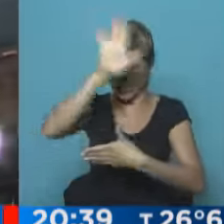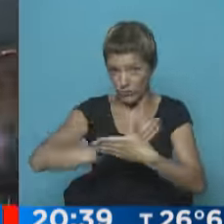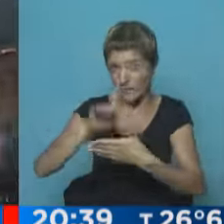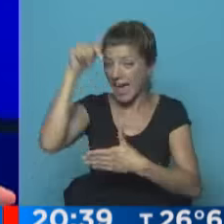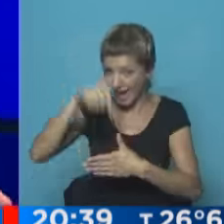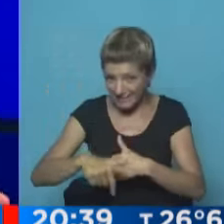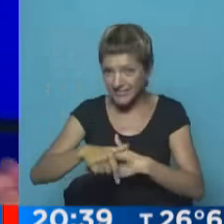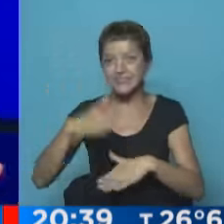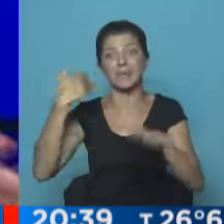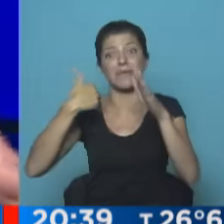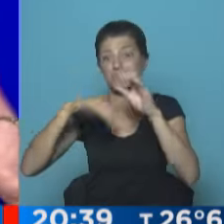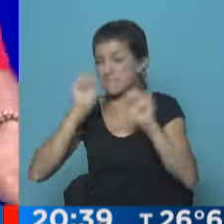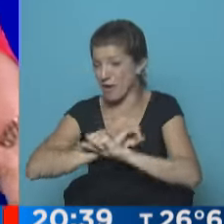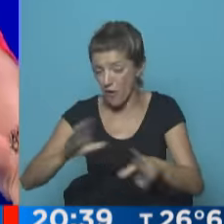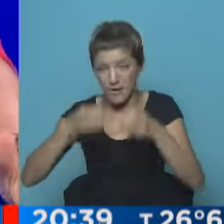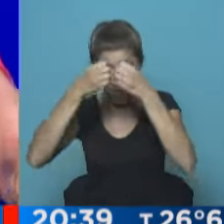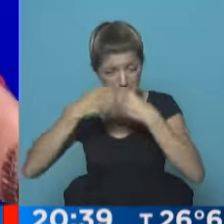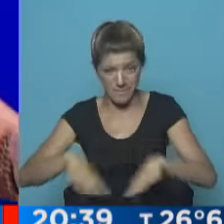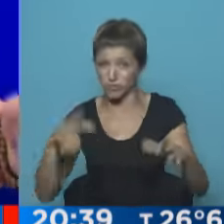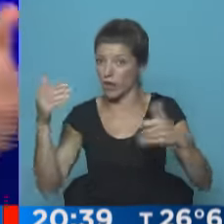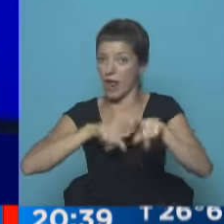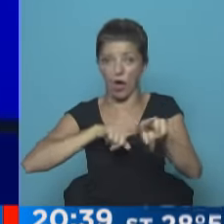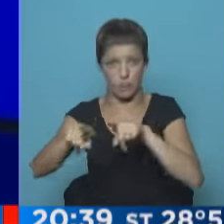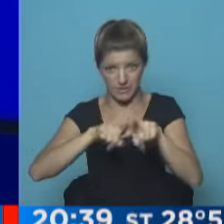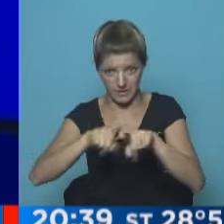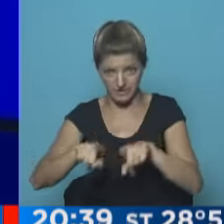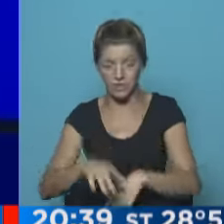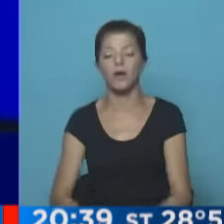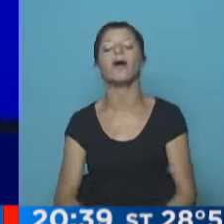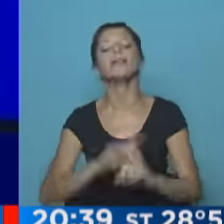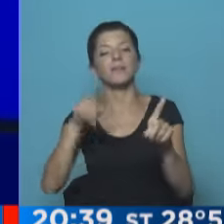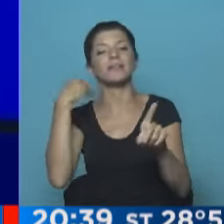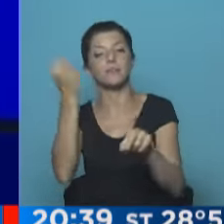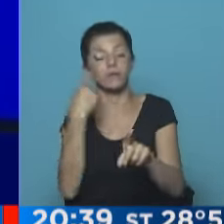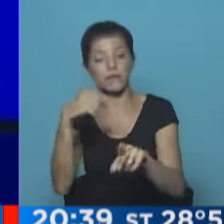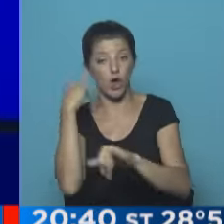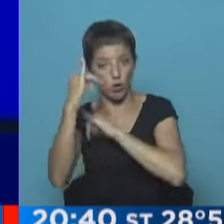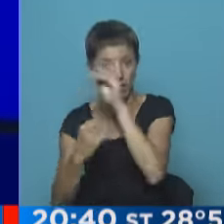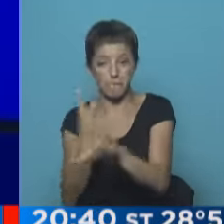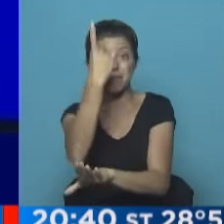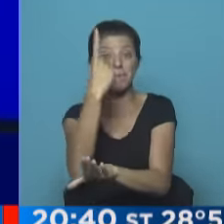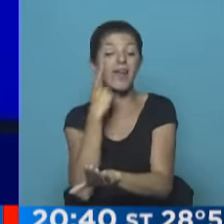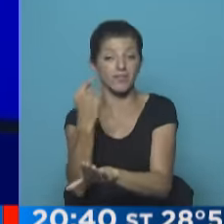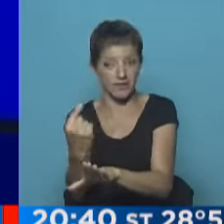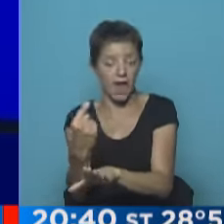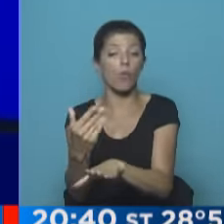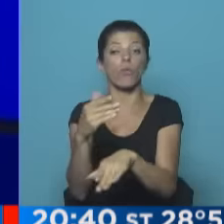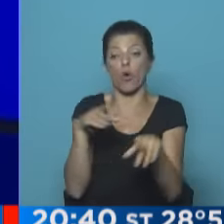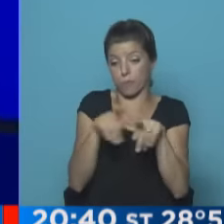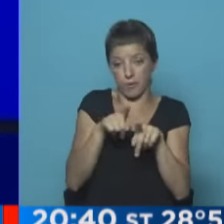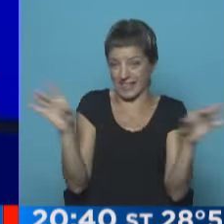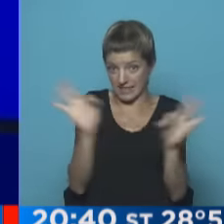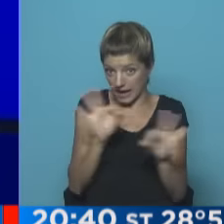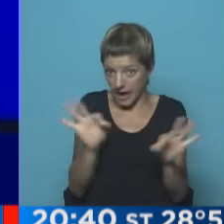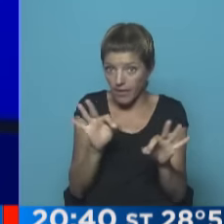lugar a dudas es el que tuvo el peor arranque de todos. Cabe destacar que el primer día, cuando todavía no estaba la competencia propiamente dicha